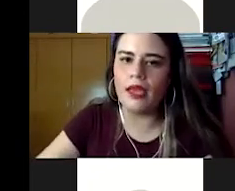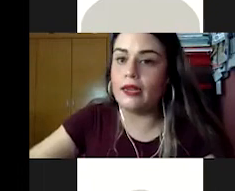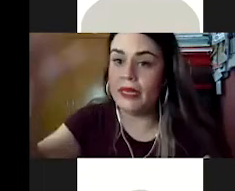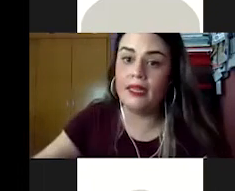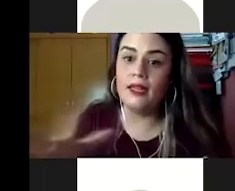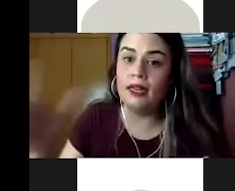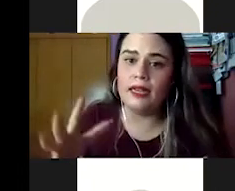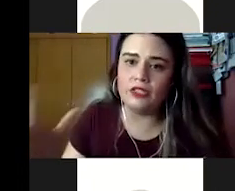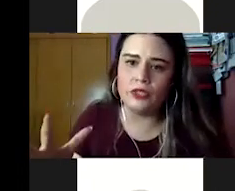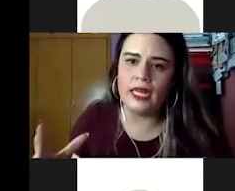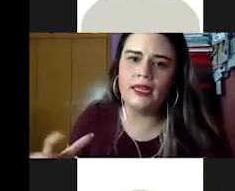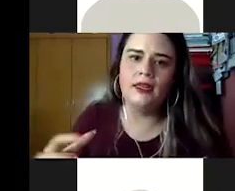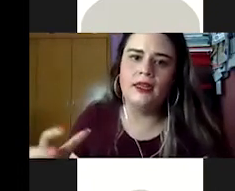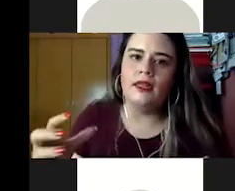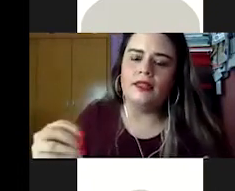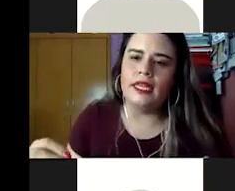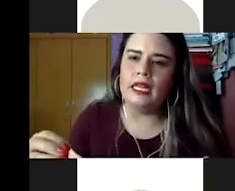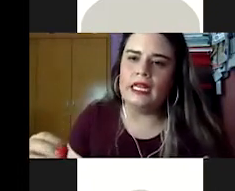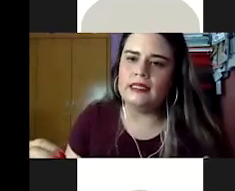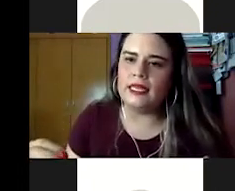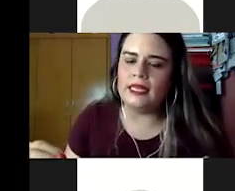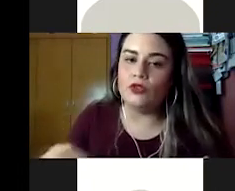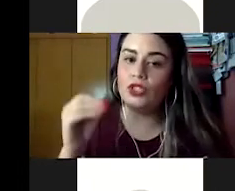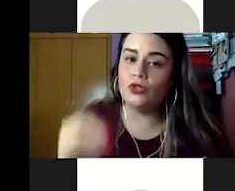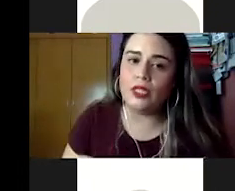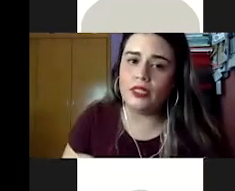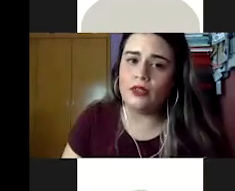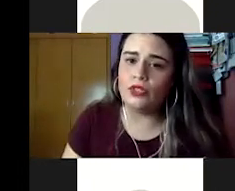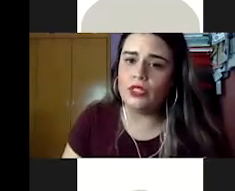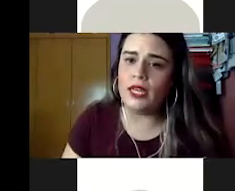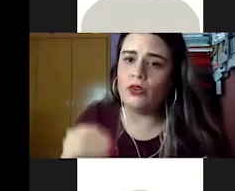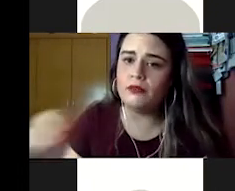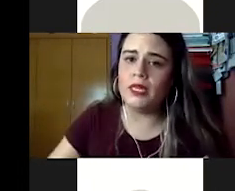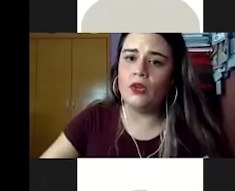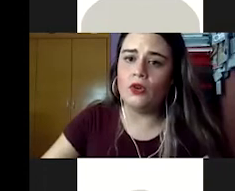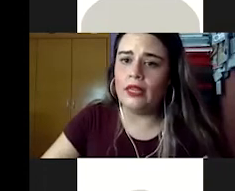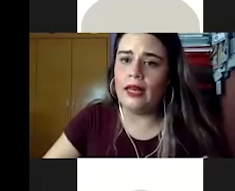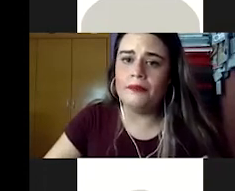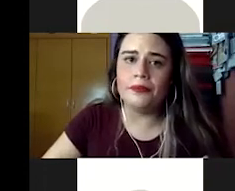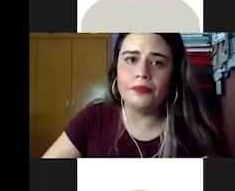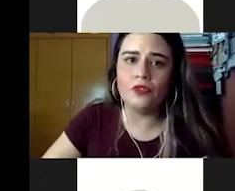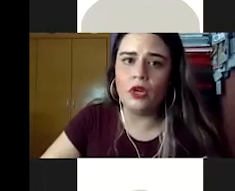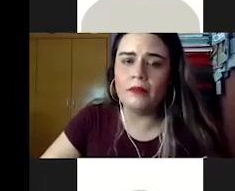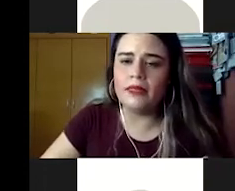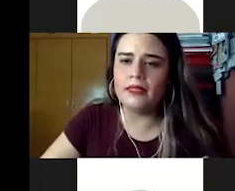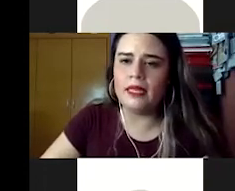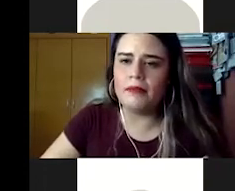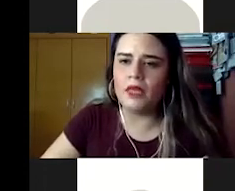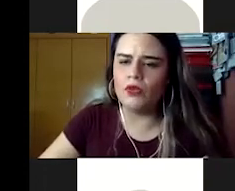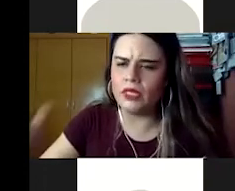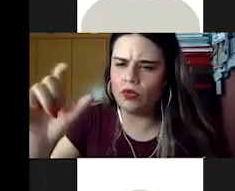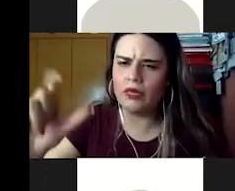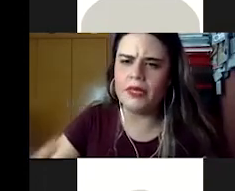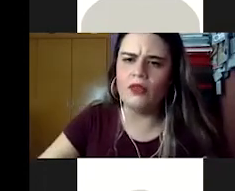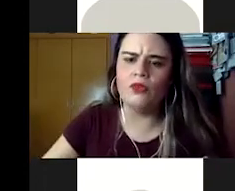a nivel nacional. De las 232 indicadores, México le da solamente seguimiento,